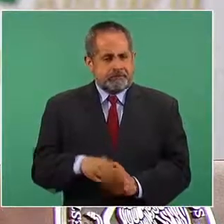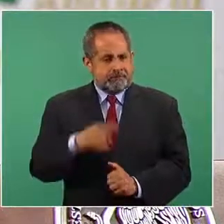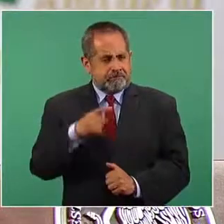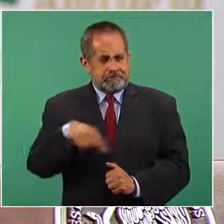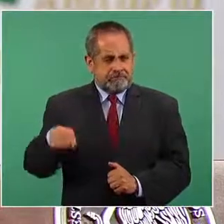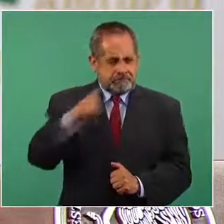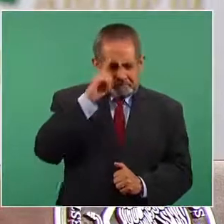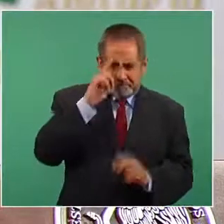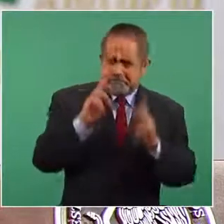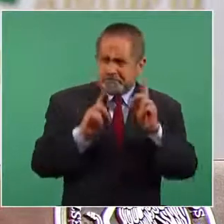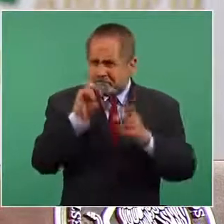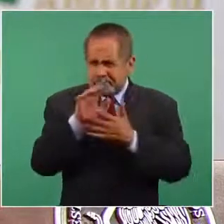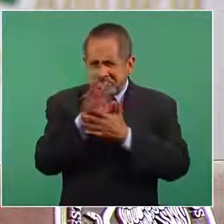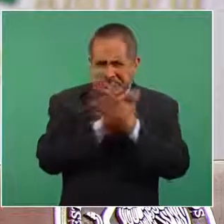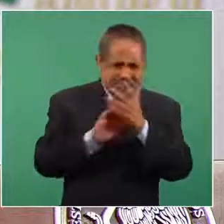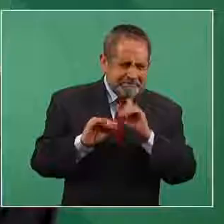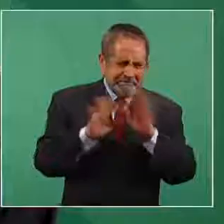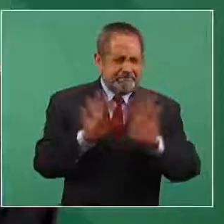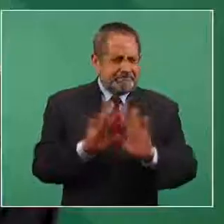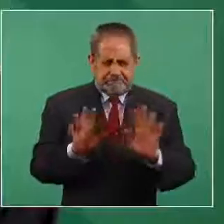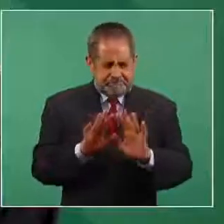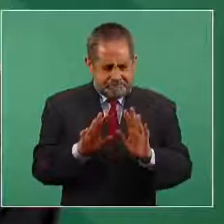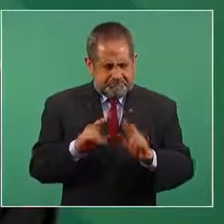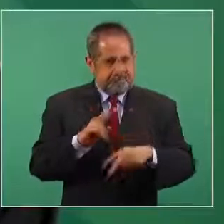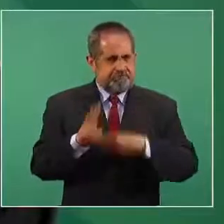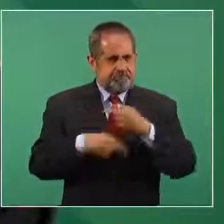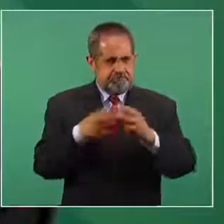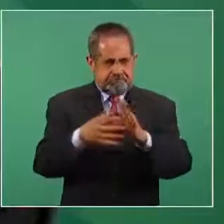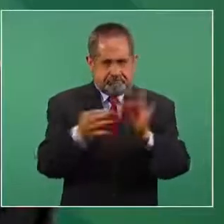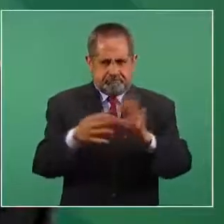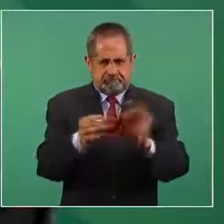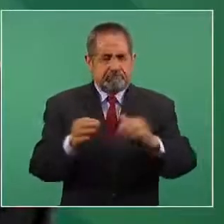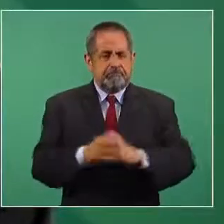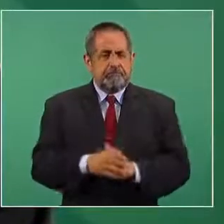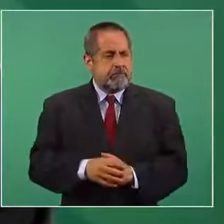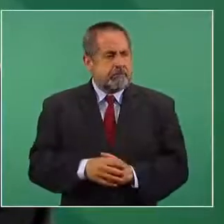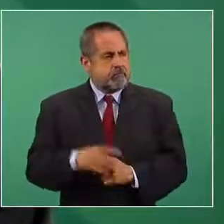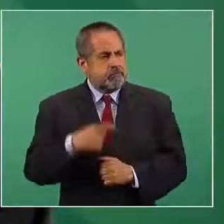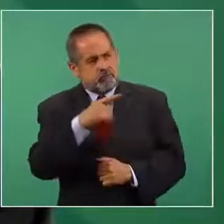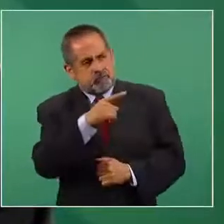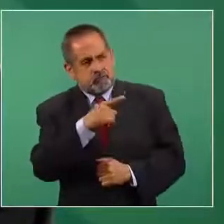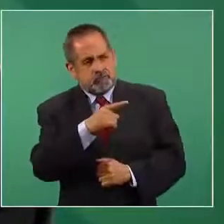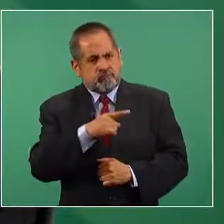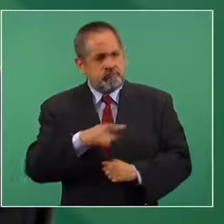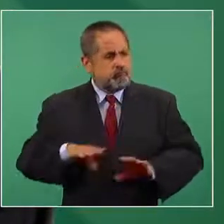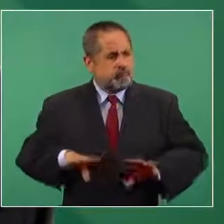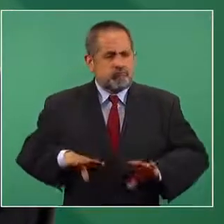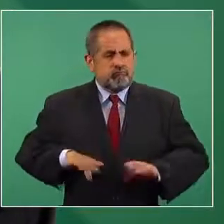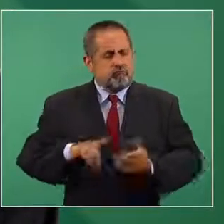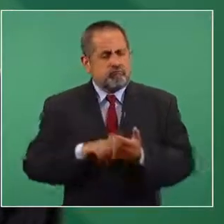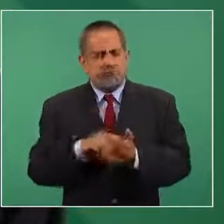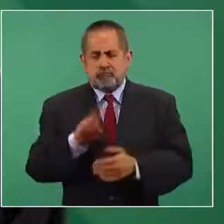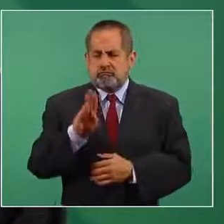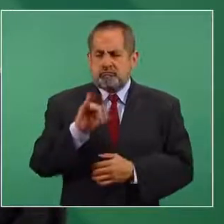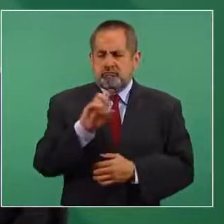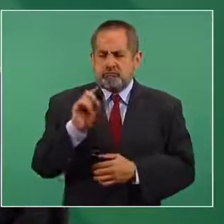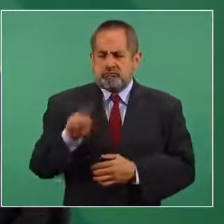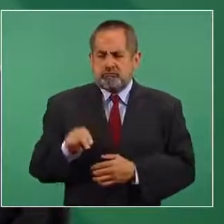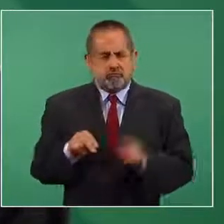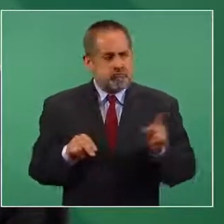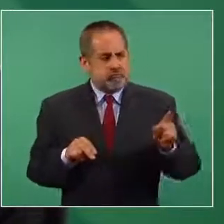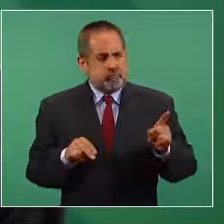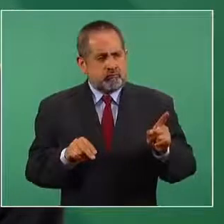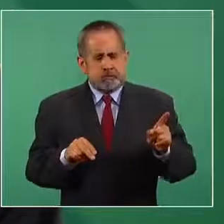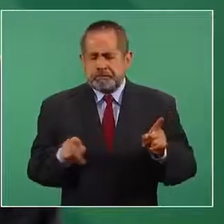despejen dudas y malos entendidos. Hubo una actitud del presidente Biden de